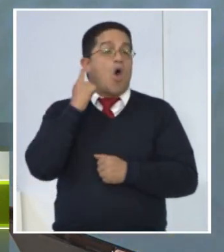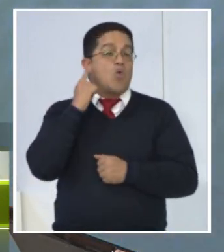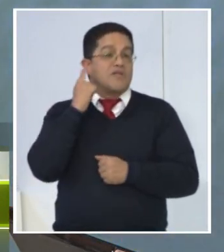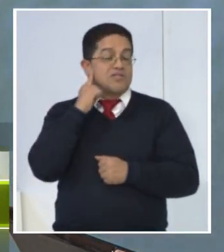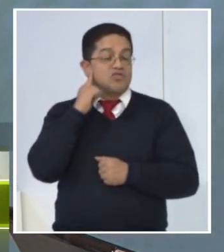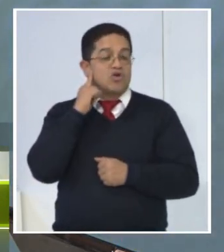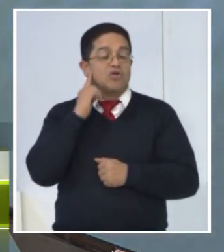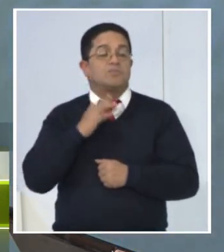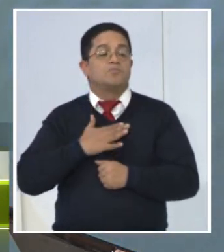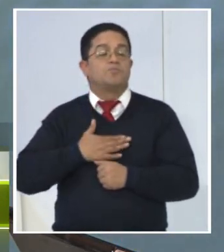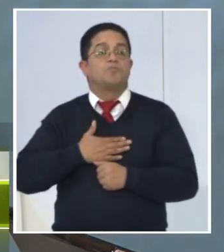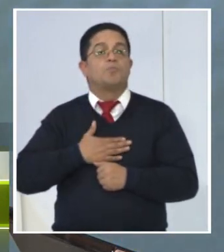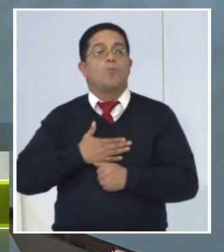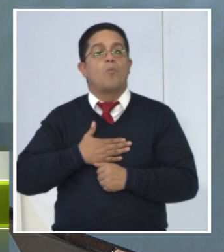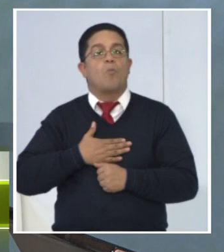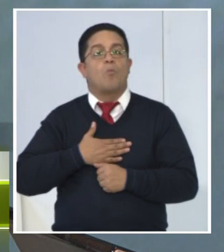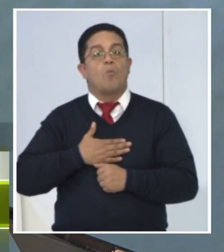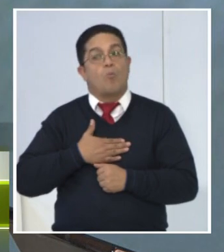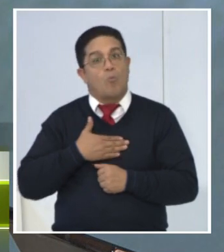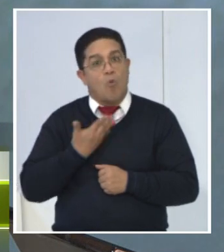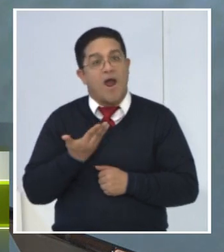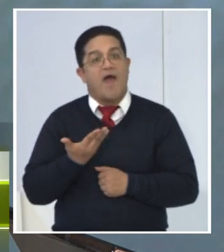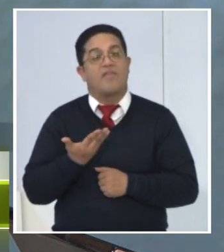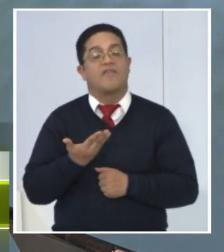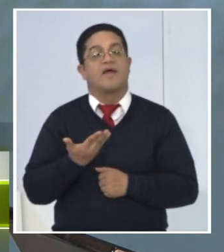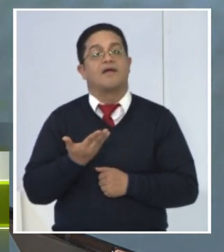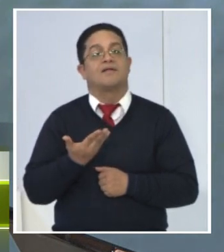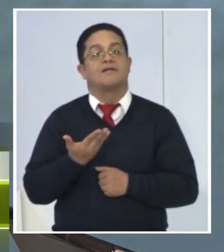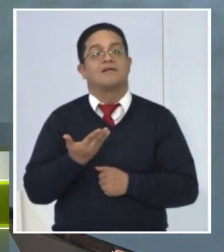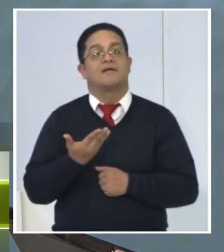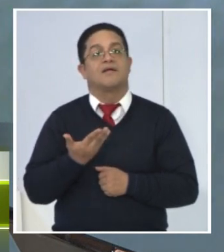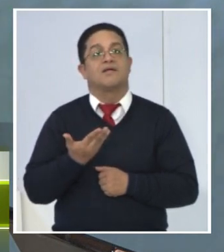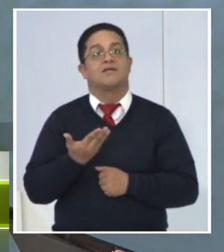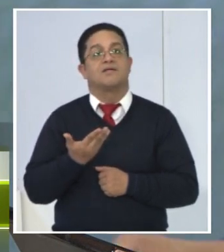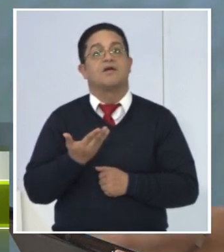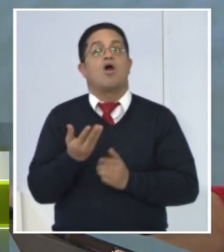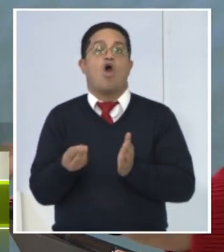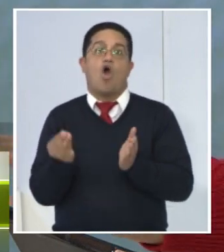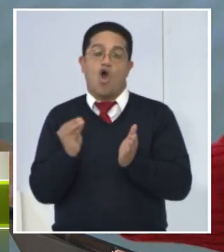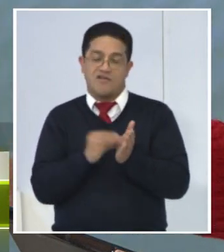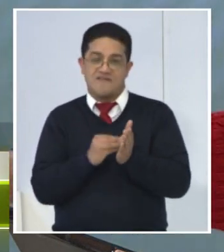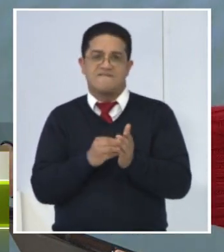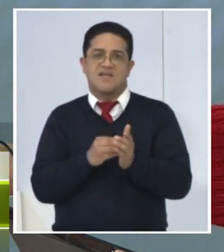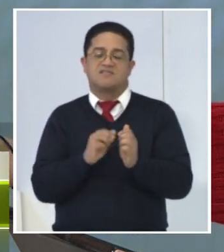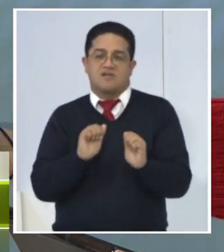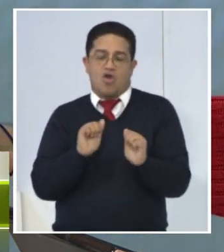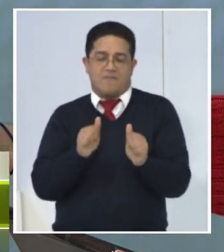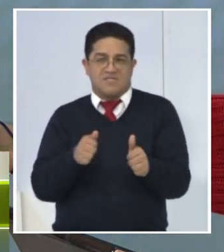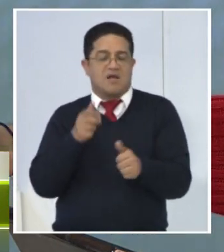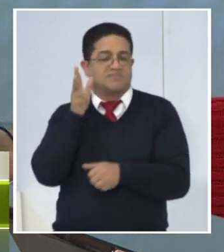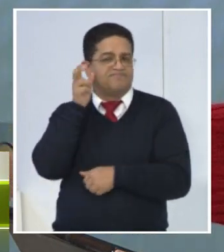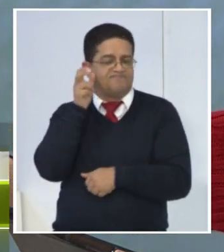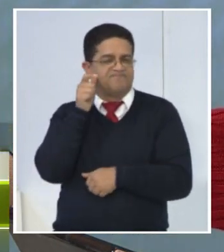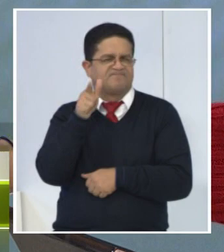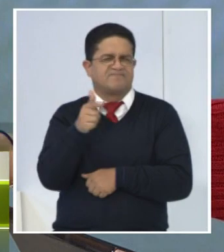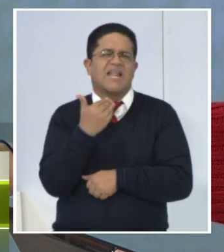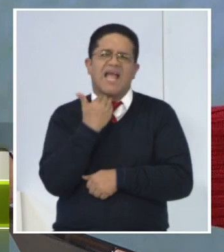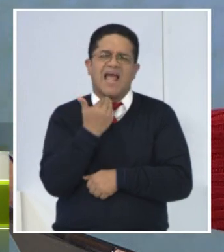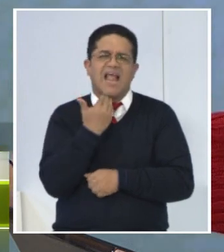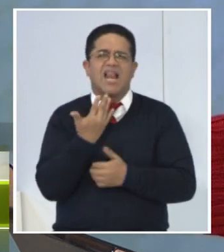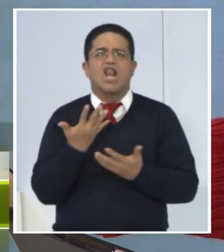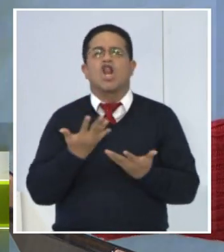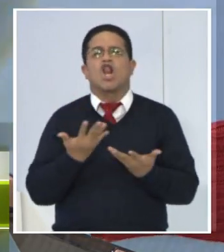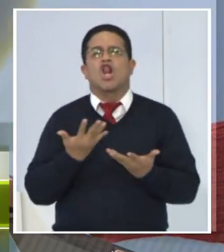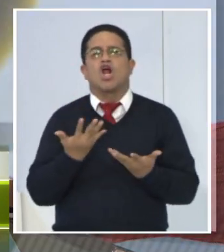que se pueden totalmente devolver. Es una cosa que es de